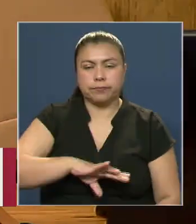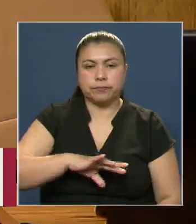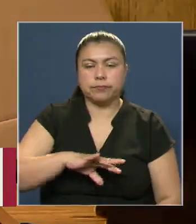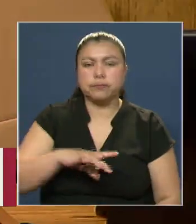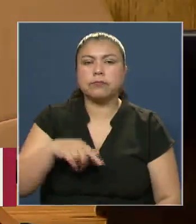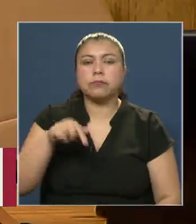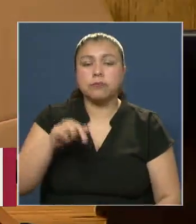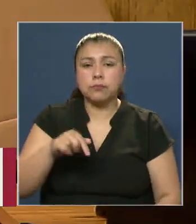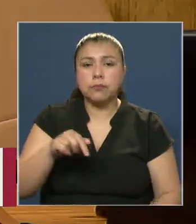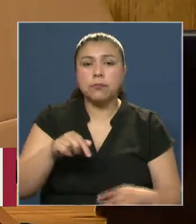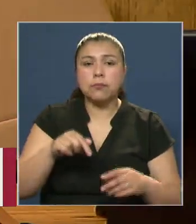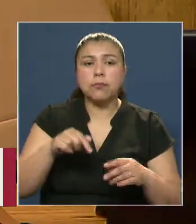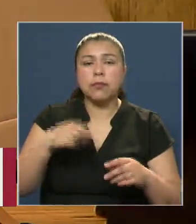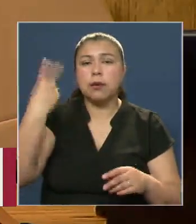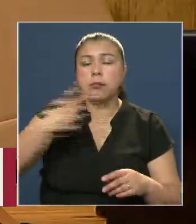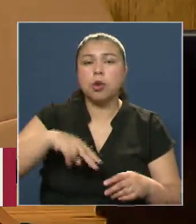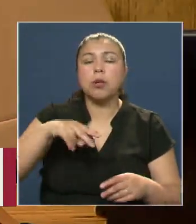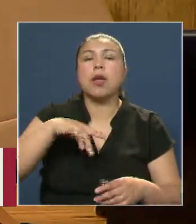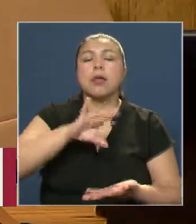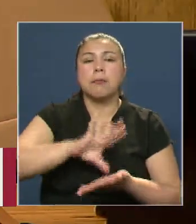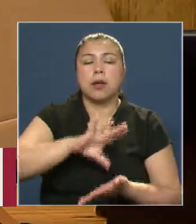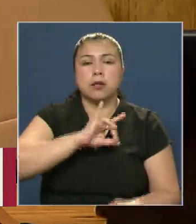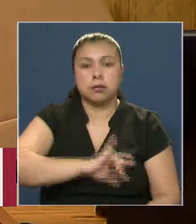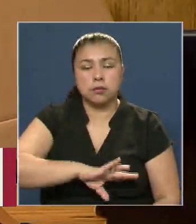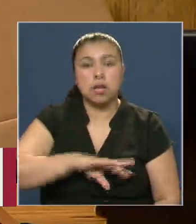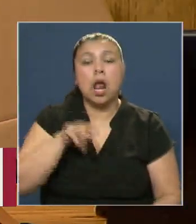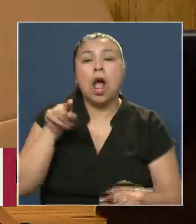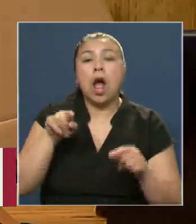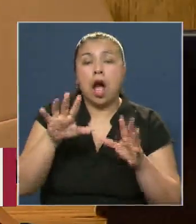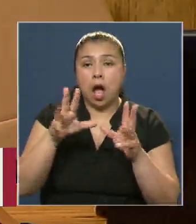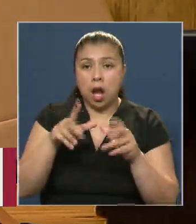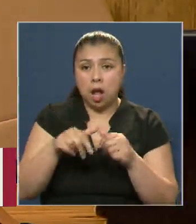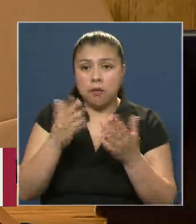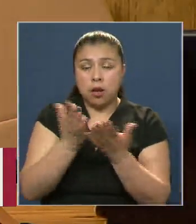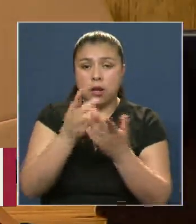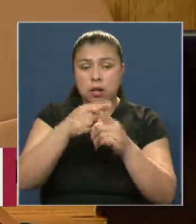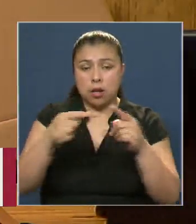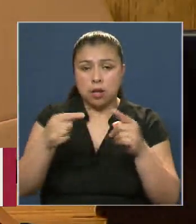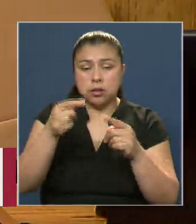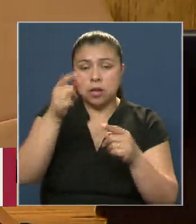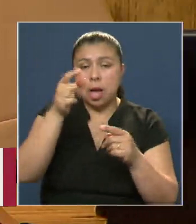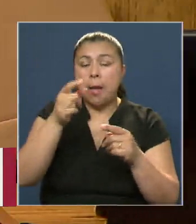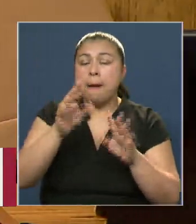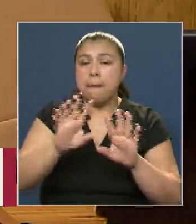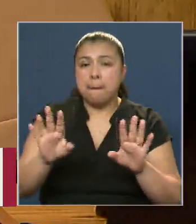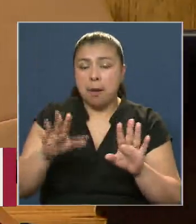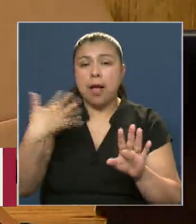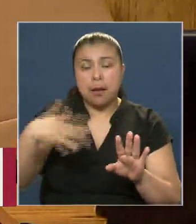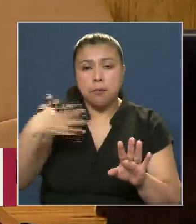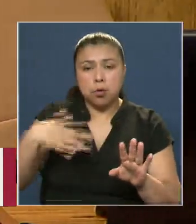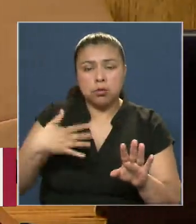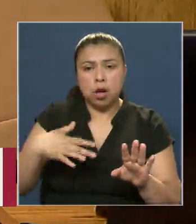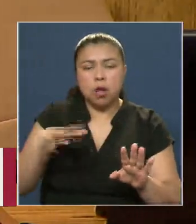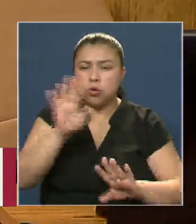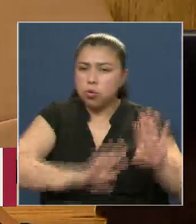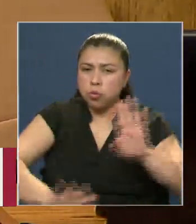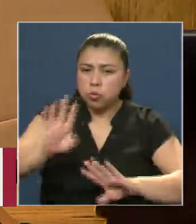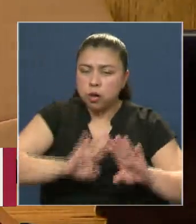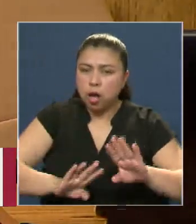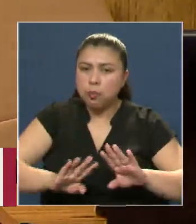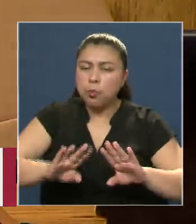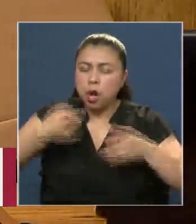meritocrática que es propia de la República. A ellos nadie les ha regalado nada, pero sí es importante que hoy protejamos este